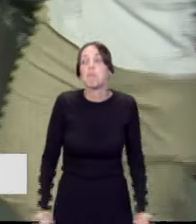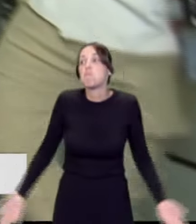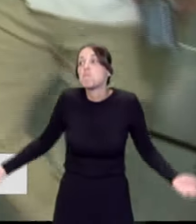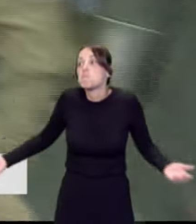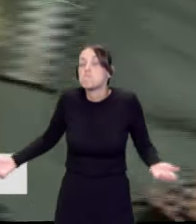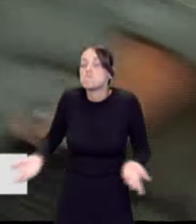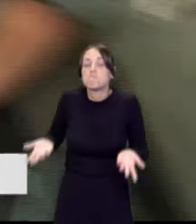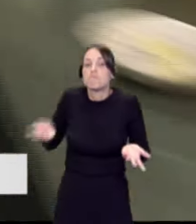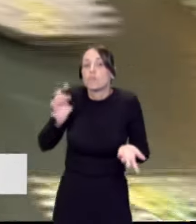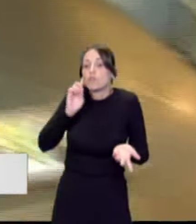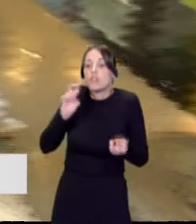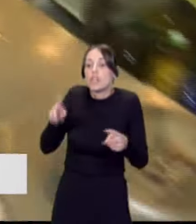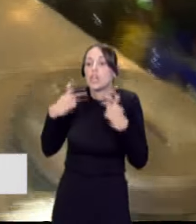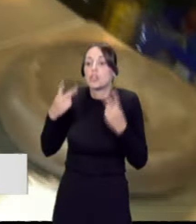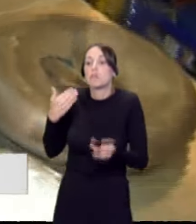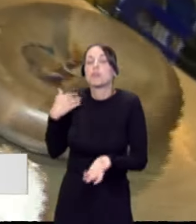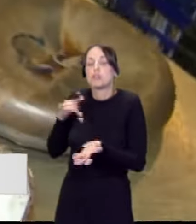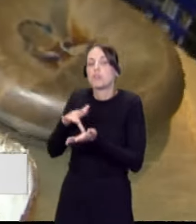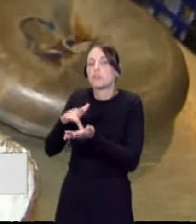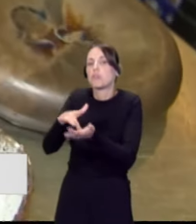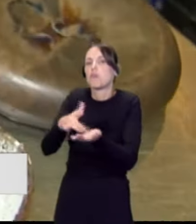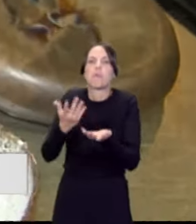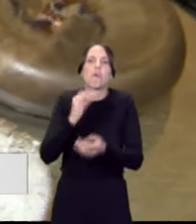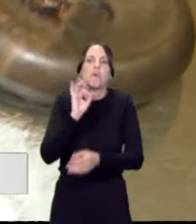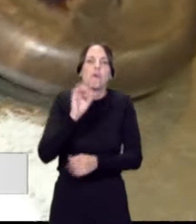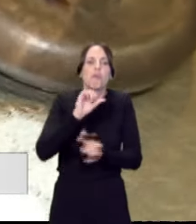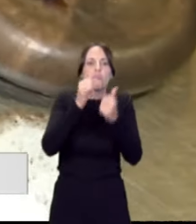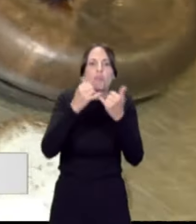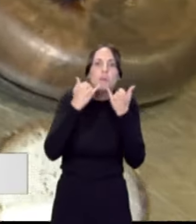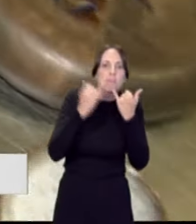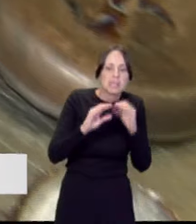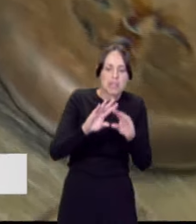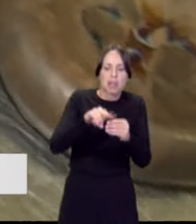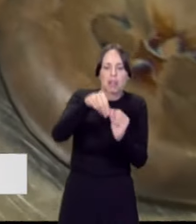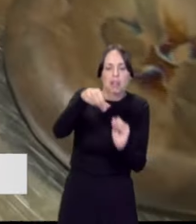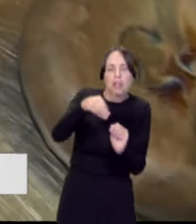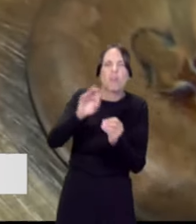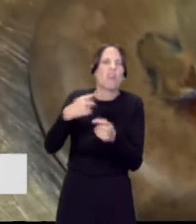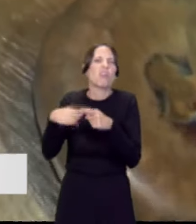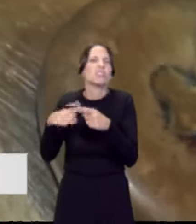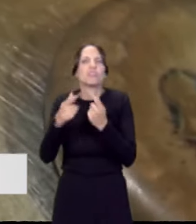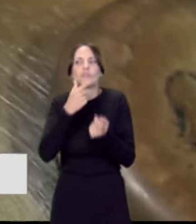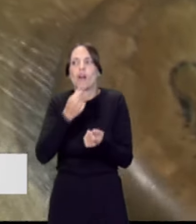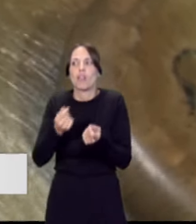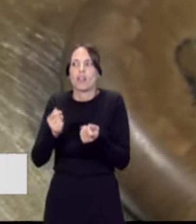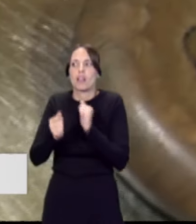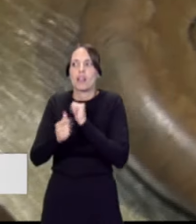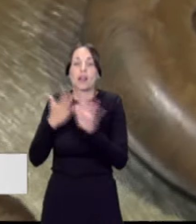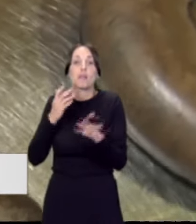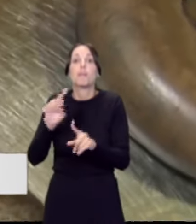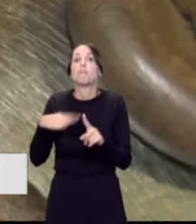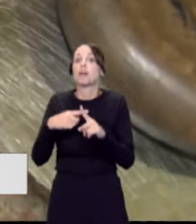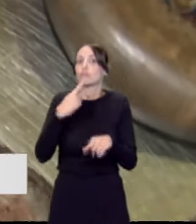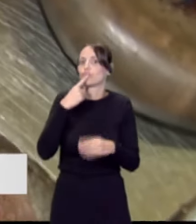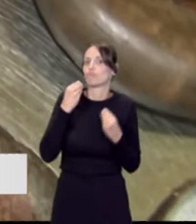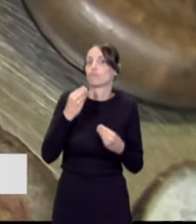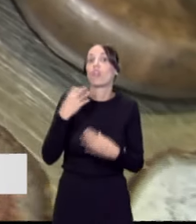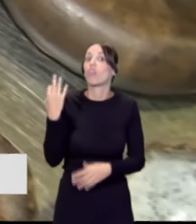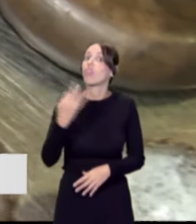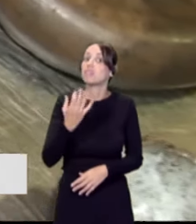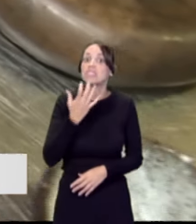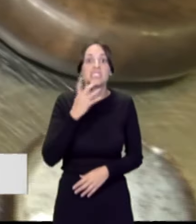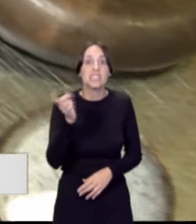aquí en el restaurante también, a veces en otras ocasiones, o un tortellini, o un... Al final tienen que ser cosas sencillas de sacar y que estén sabrosas y buenas, si no,